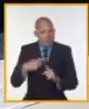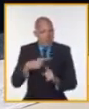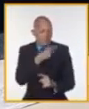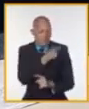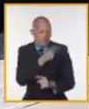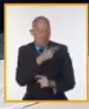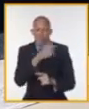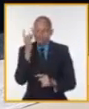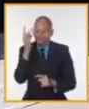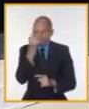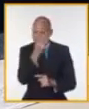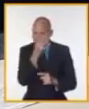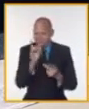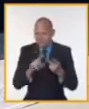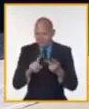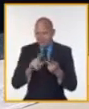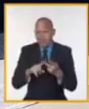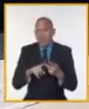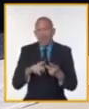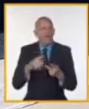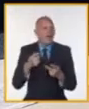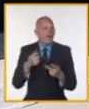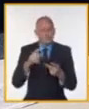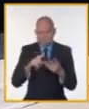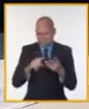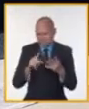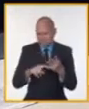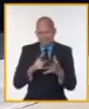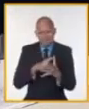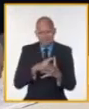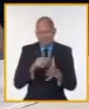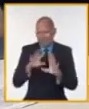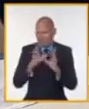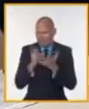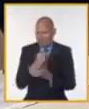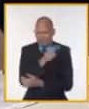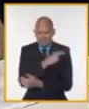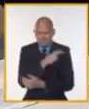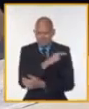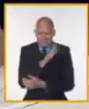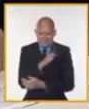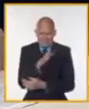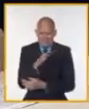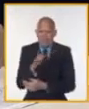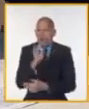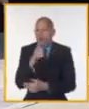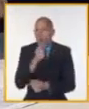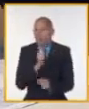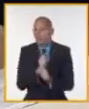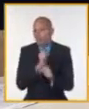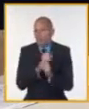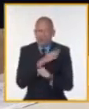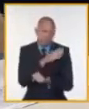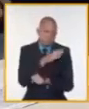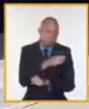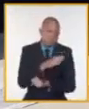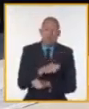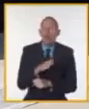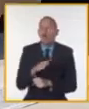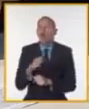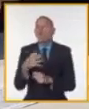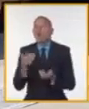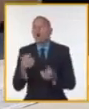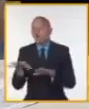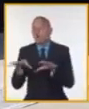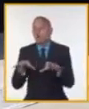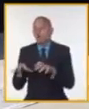Central con nuestro pueblo en centros y barrios. Y un ejemplo es de la manera que se ha asegurado este pleno con comisiones que